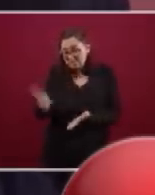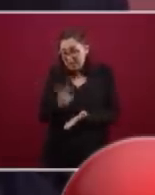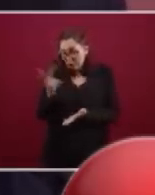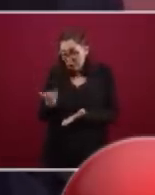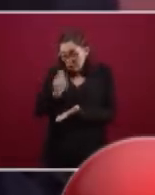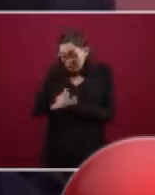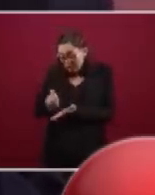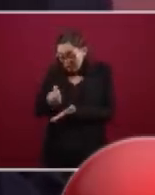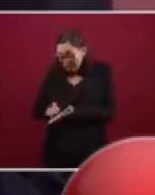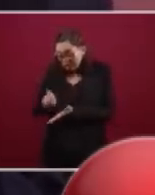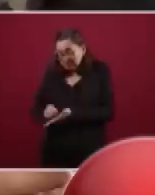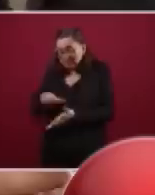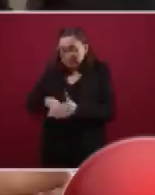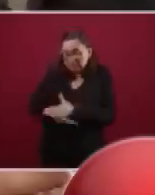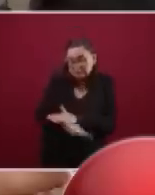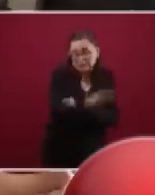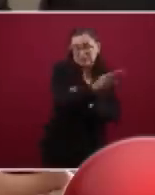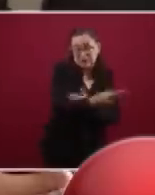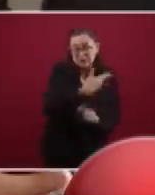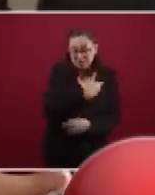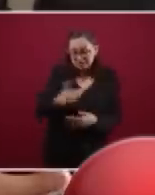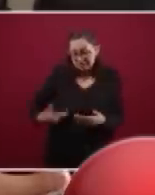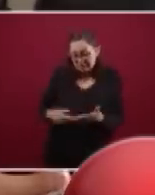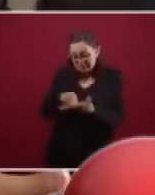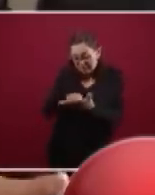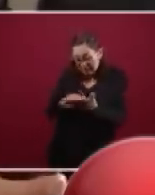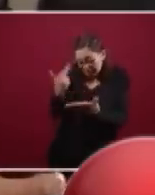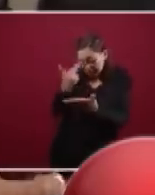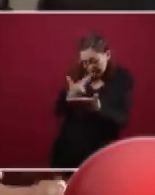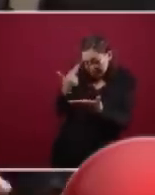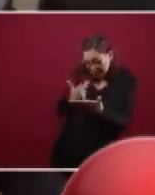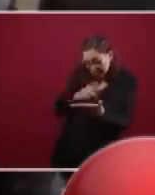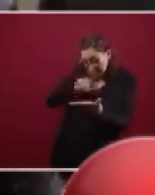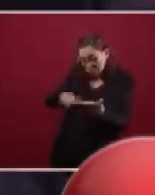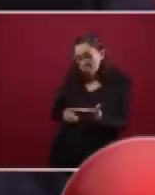¿No están sembrados por el gobierno estos personajes que han venido? Claro que no.